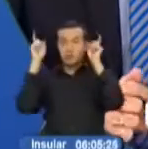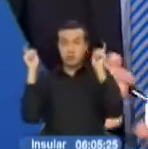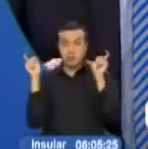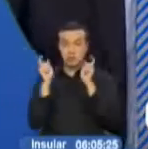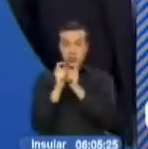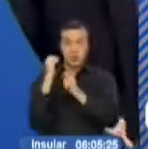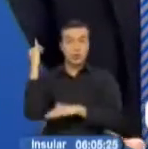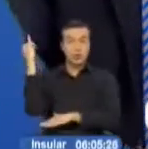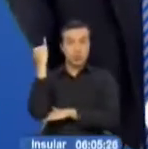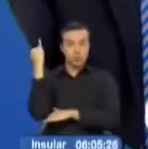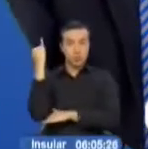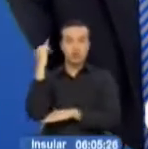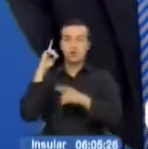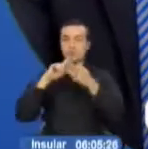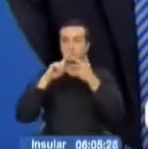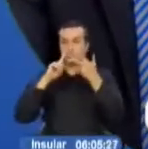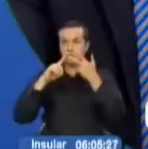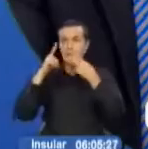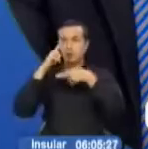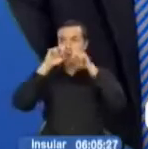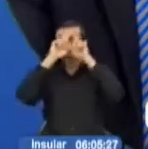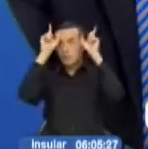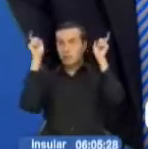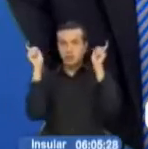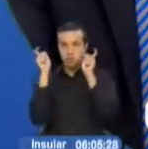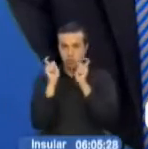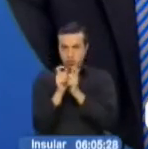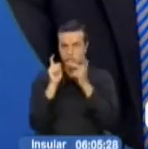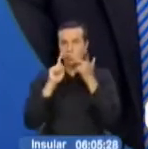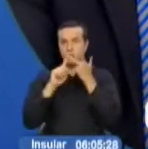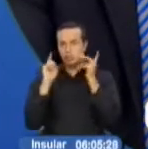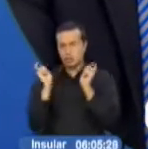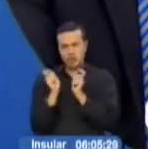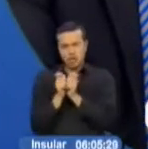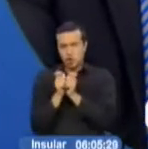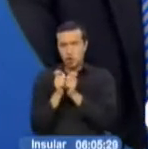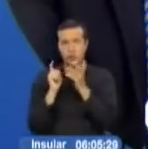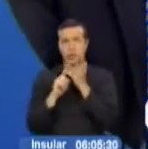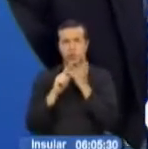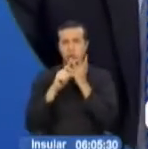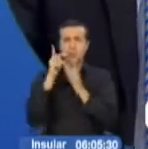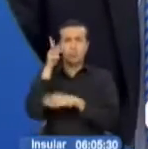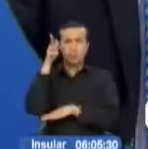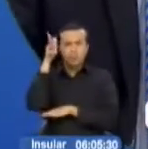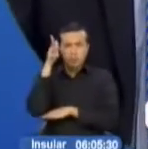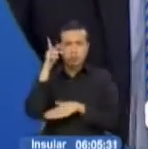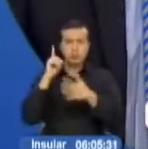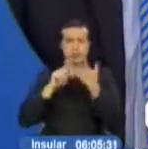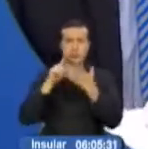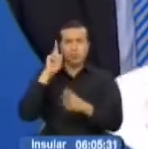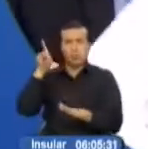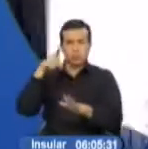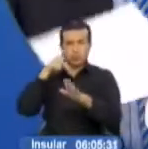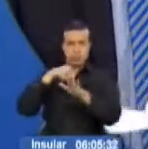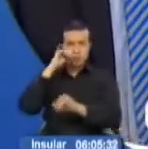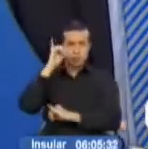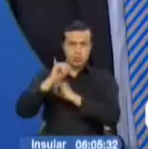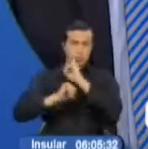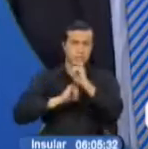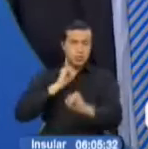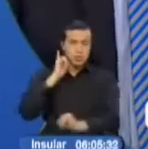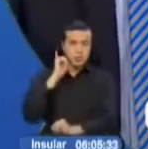mediana industria, de la pequeña y mediana empresa, de la micro, académicos, vamos a tener expertos